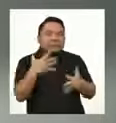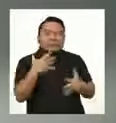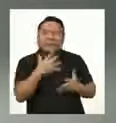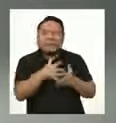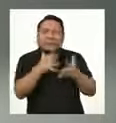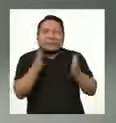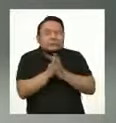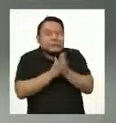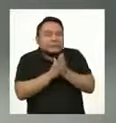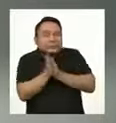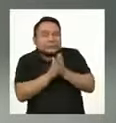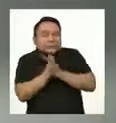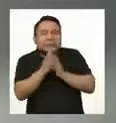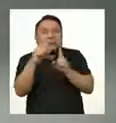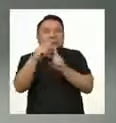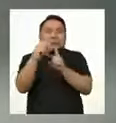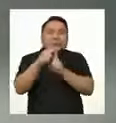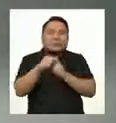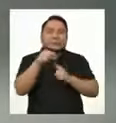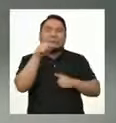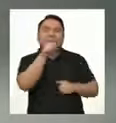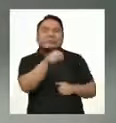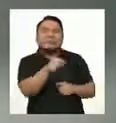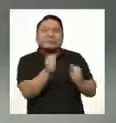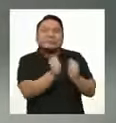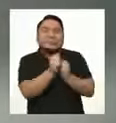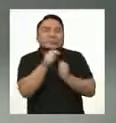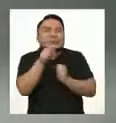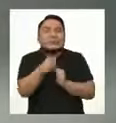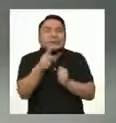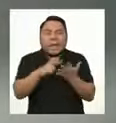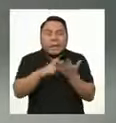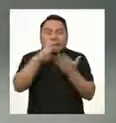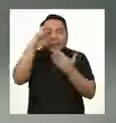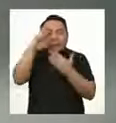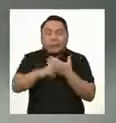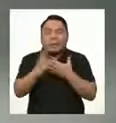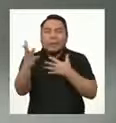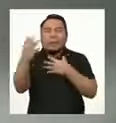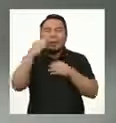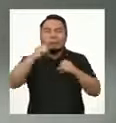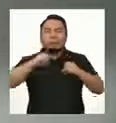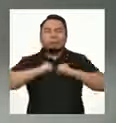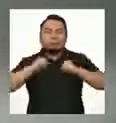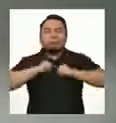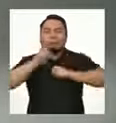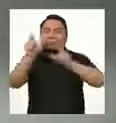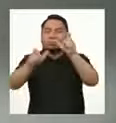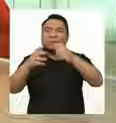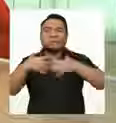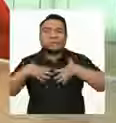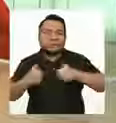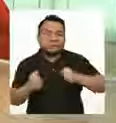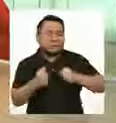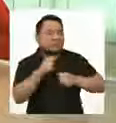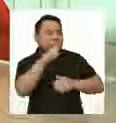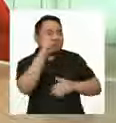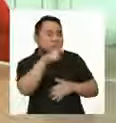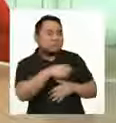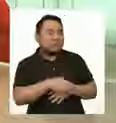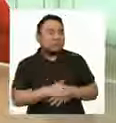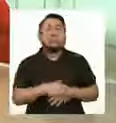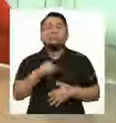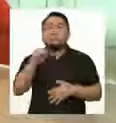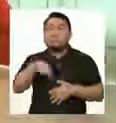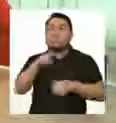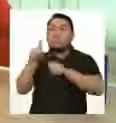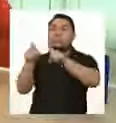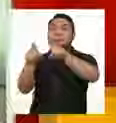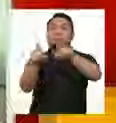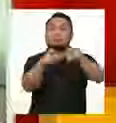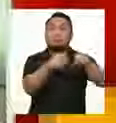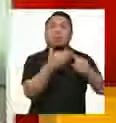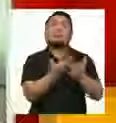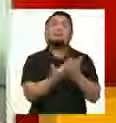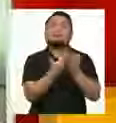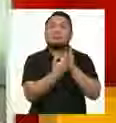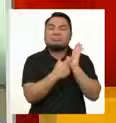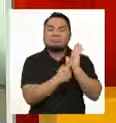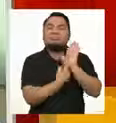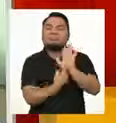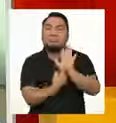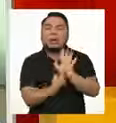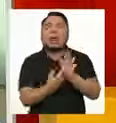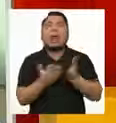afanados y afanadas como tú con este plan de deportista saludable? Las encuestas lo dirán. Hay